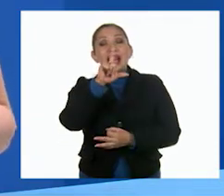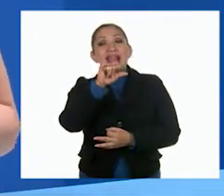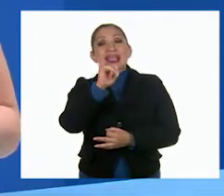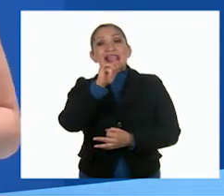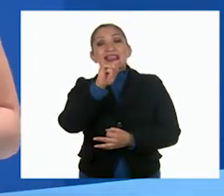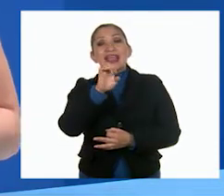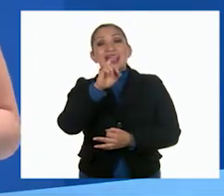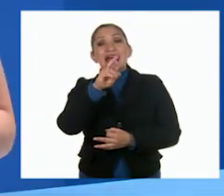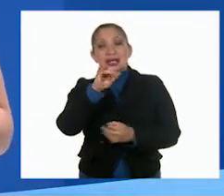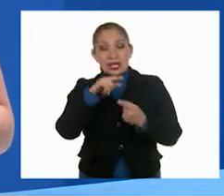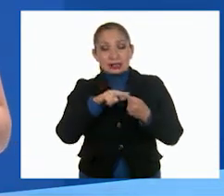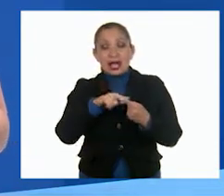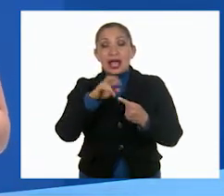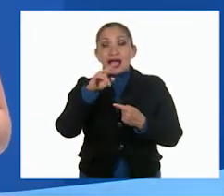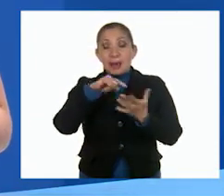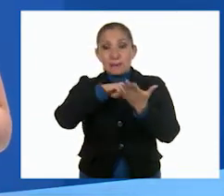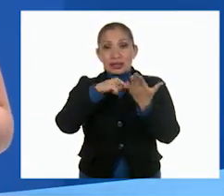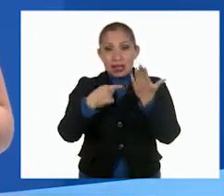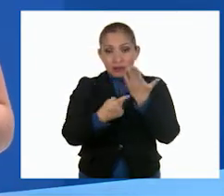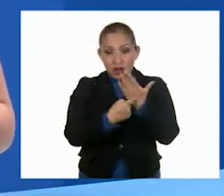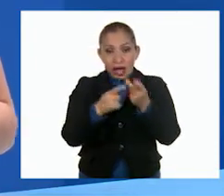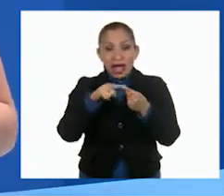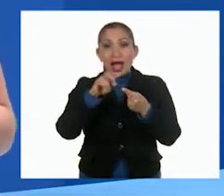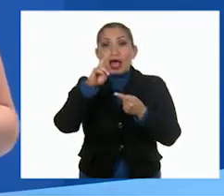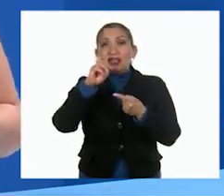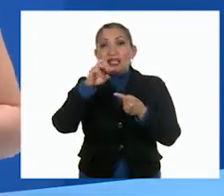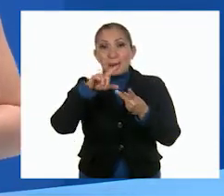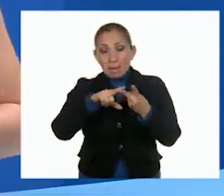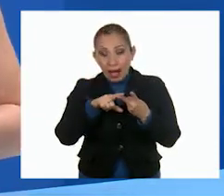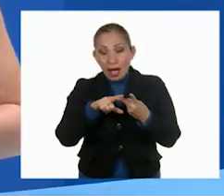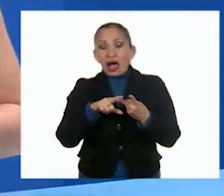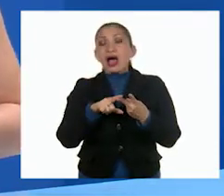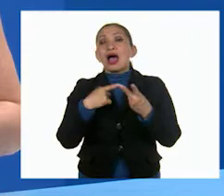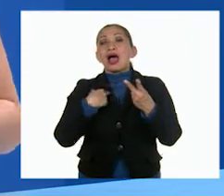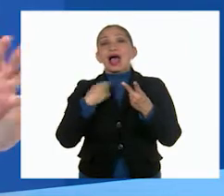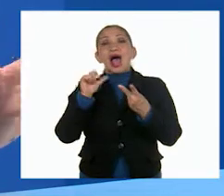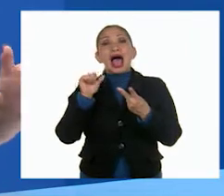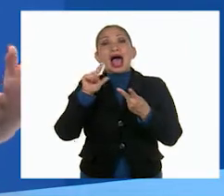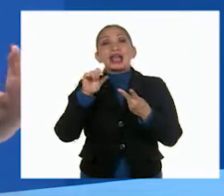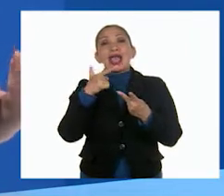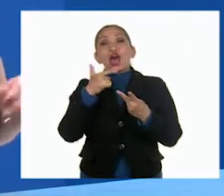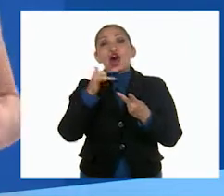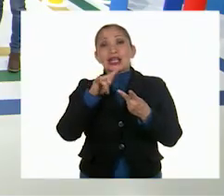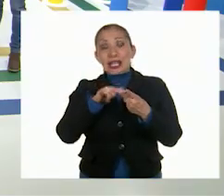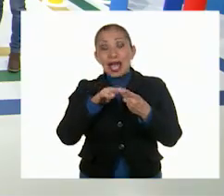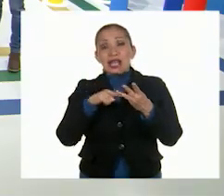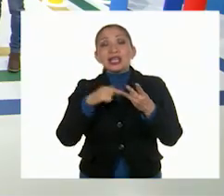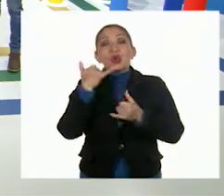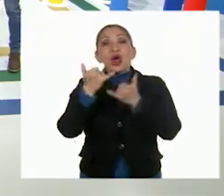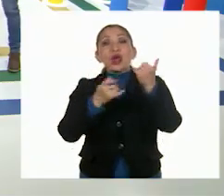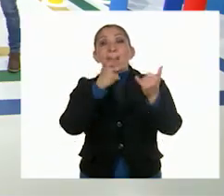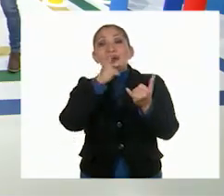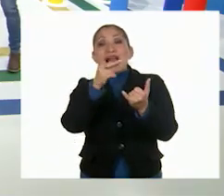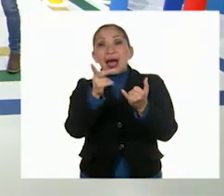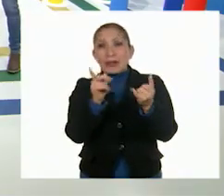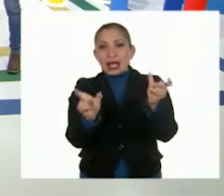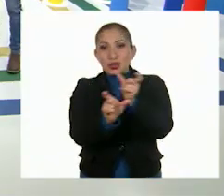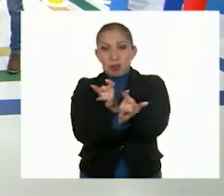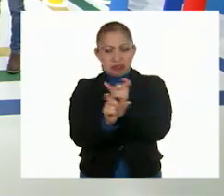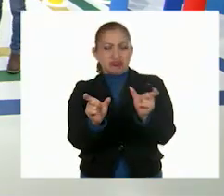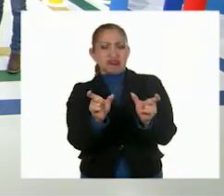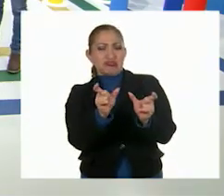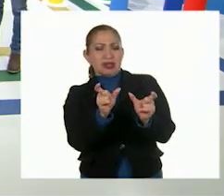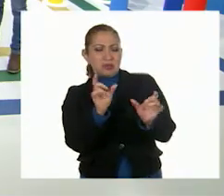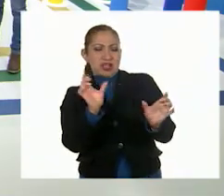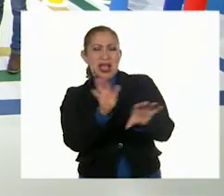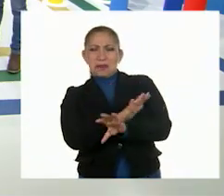metáfora, la rima, la alegoría y el juego de palabras. ¿Nos ayudan a leerlas? Claro que sí, yo puedo leer